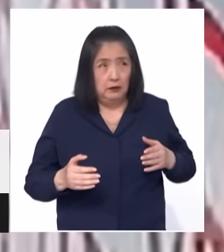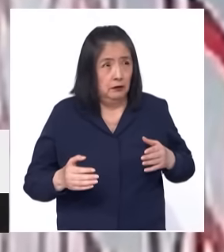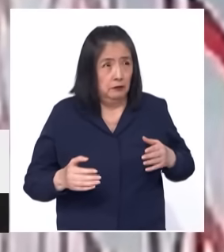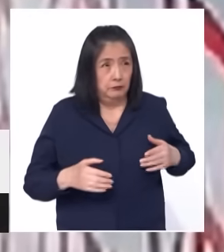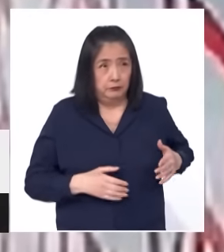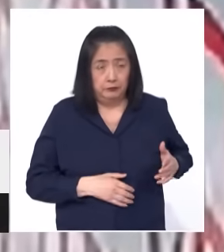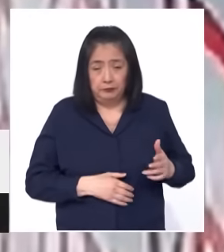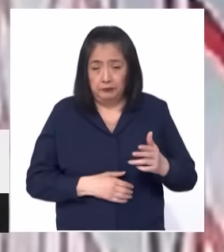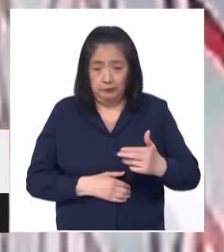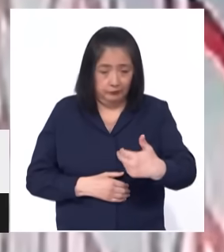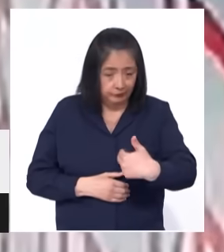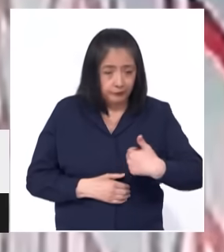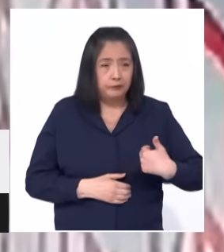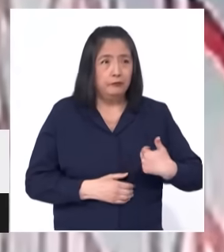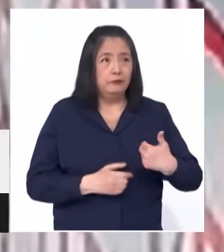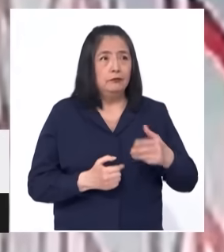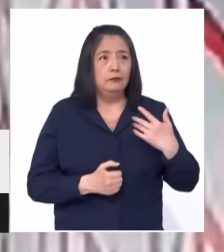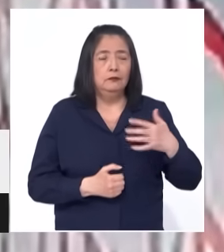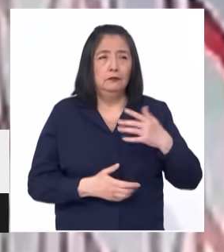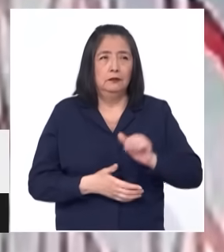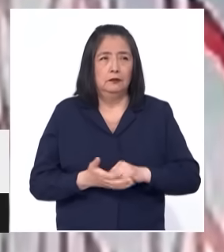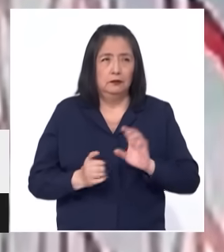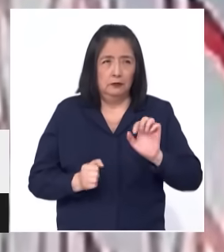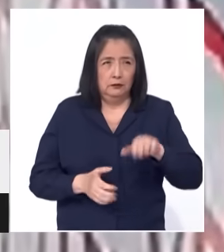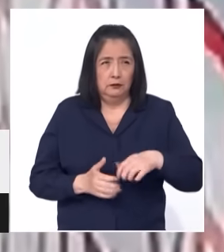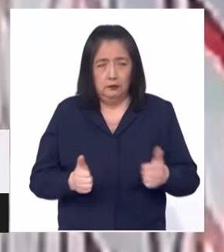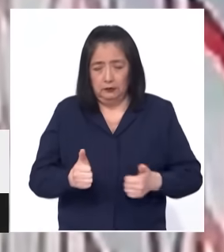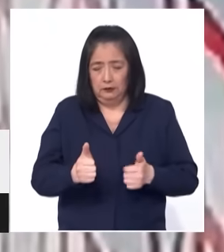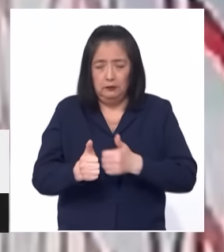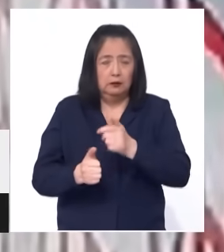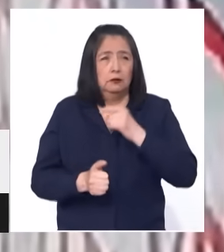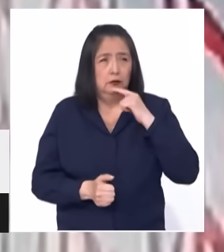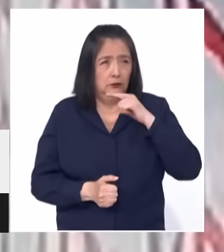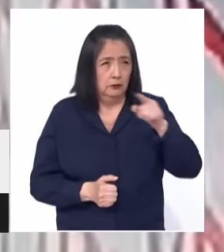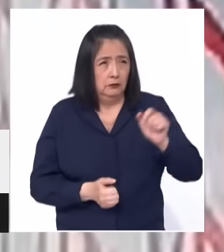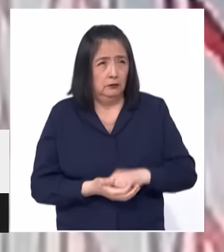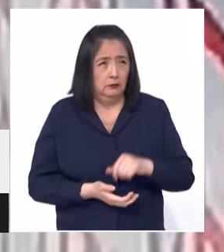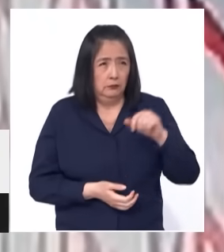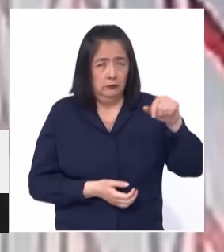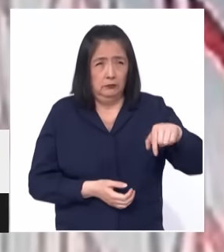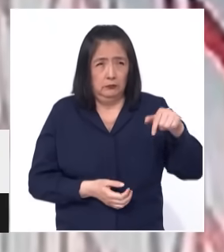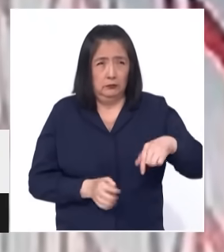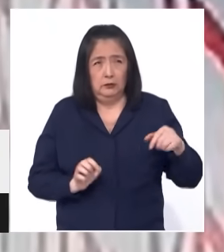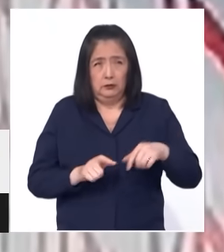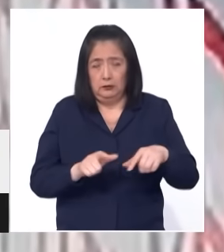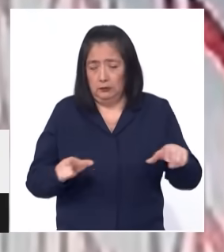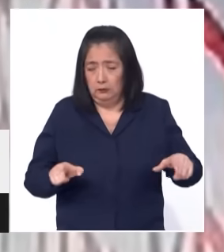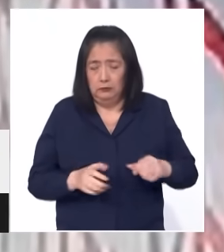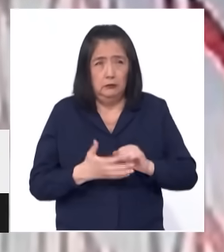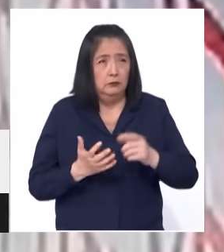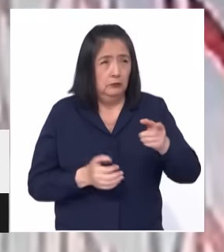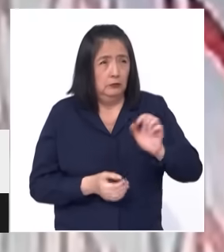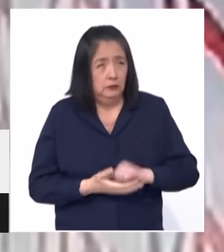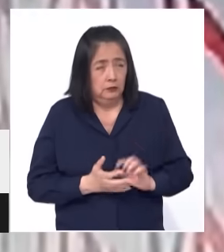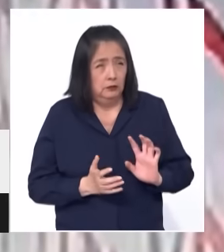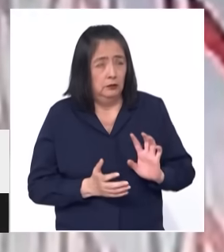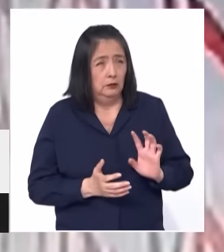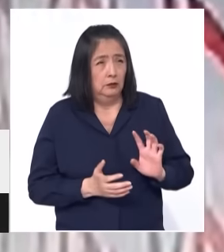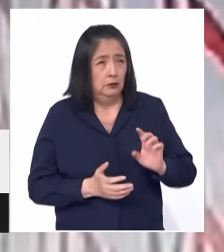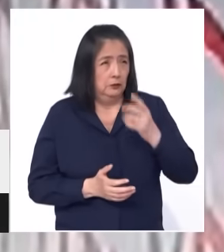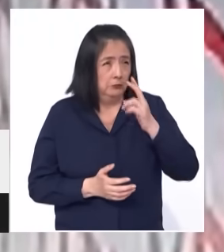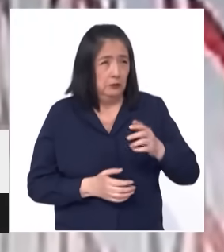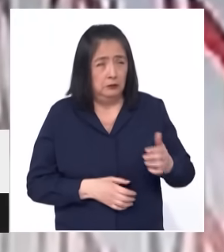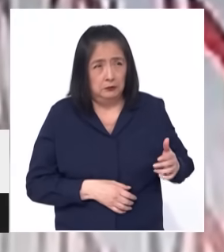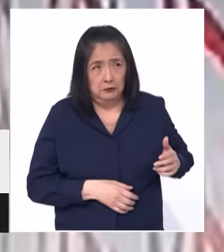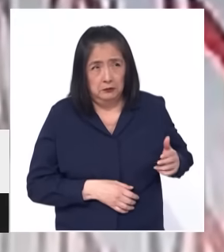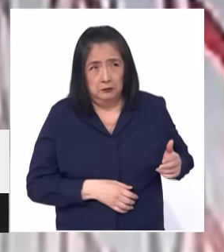organizado por acá las dos motos, se han dado el lujo de seguirle a la señorita por este sitio, se ha bajado, ha ido en